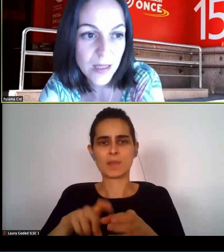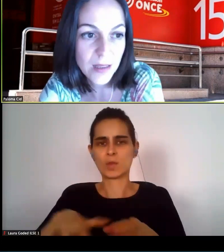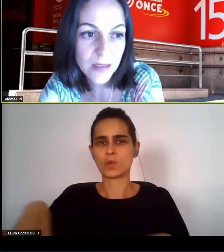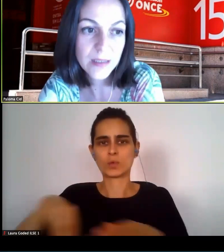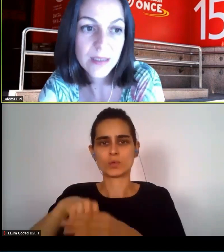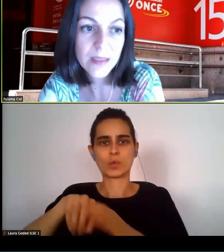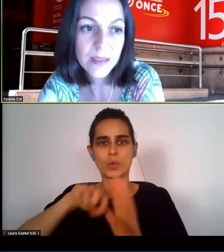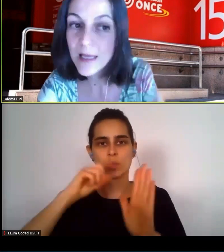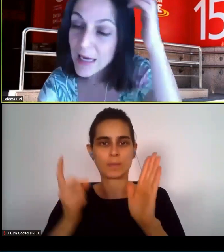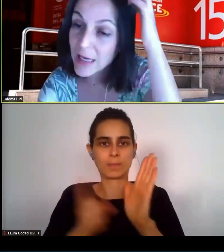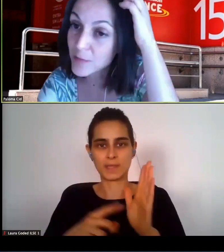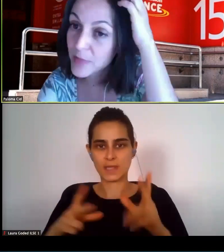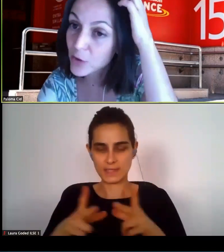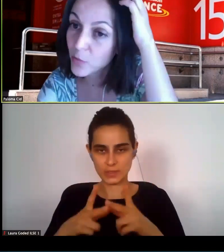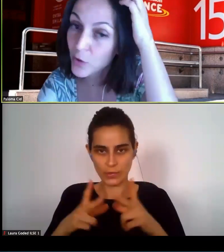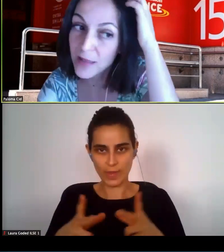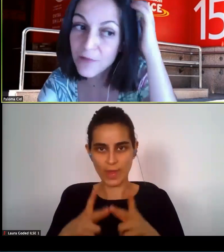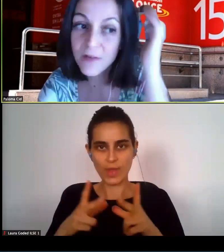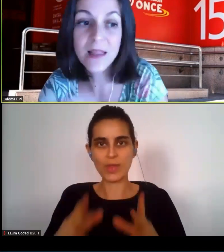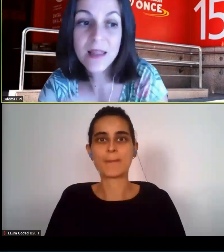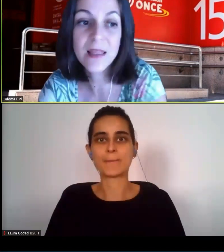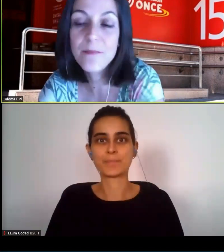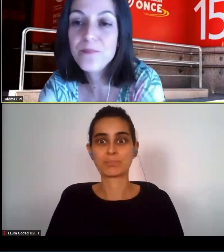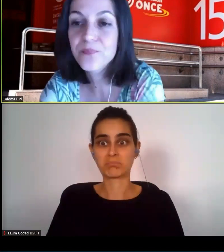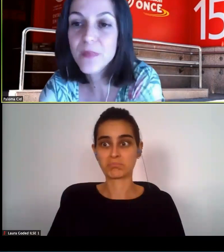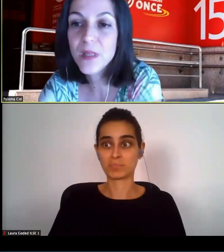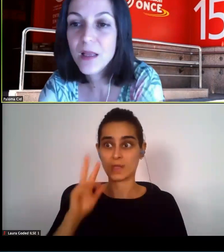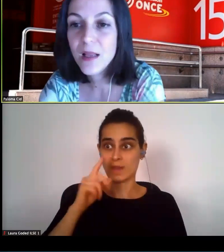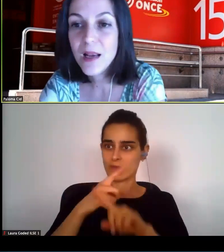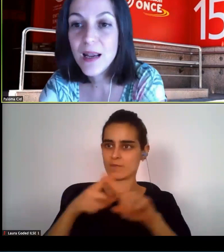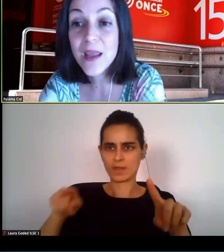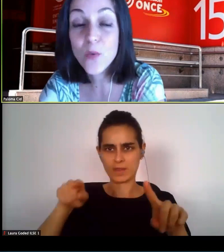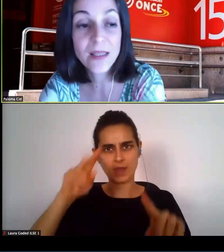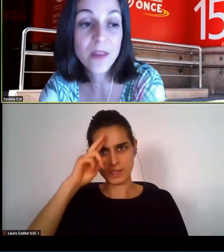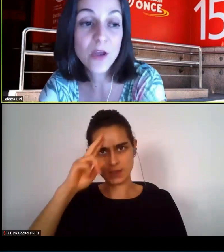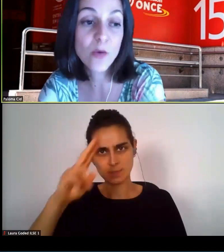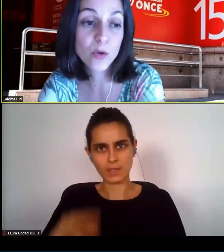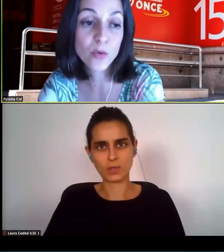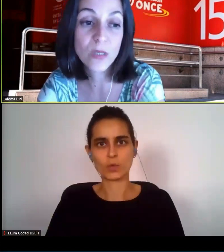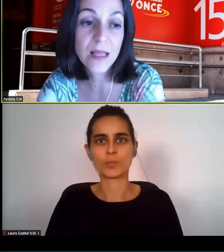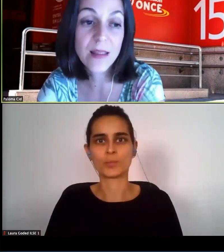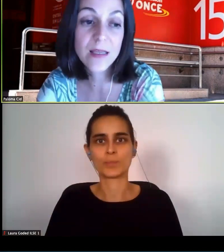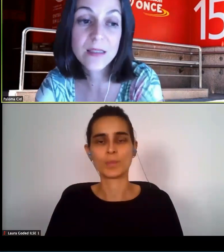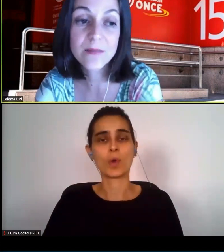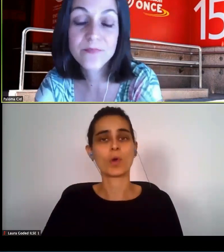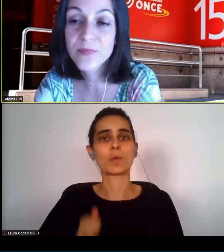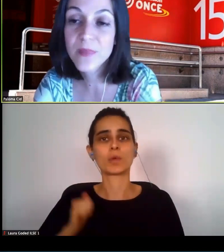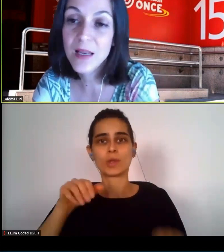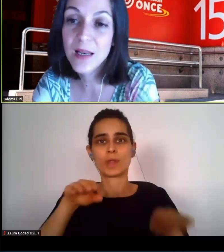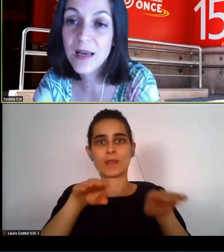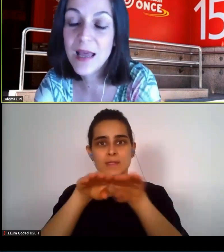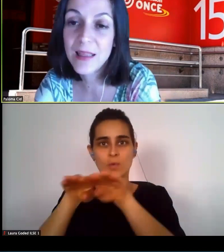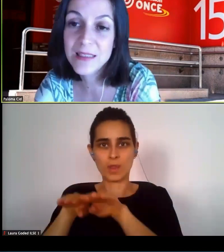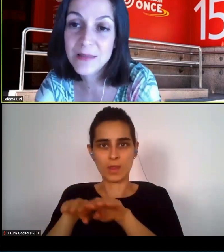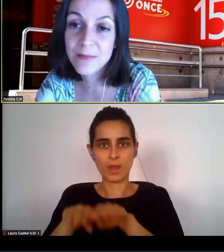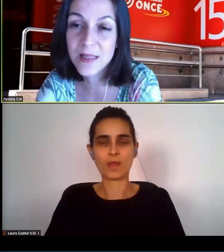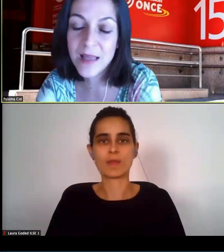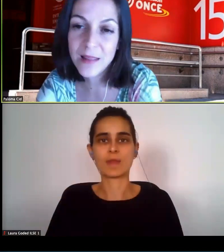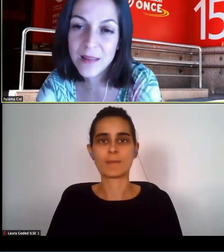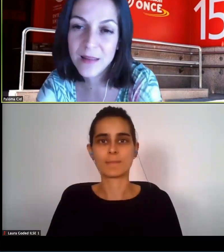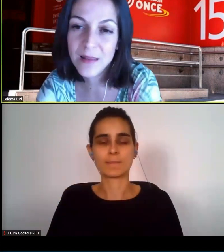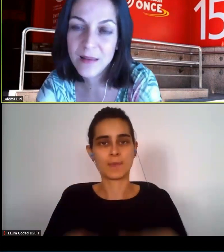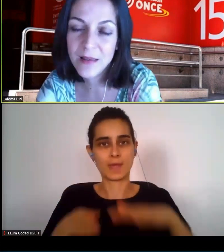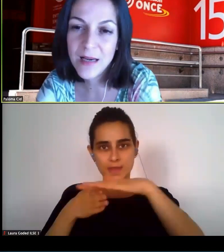sociedad, el respeto por la diferencia, la igualdad de oportunidades, la